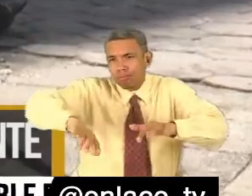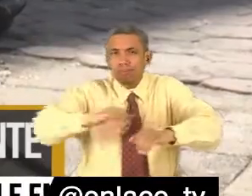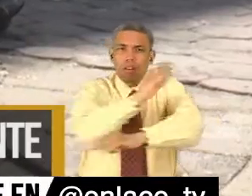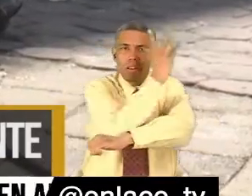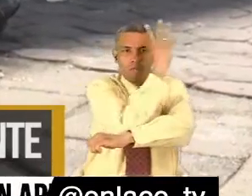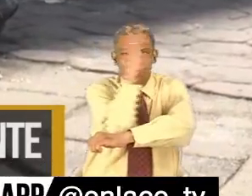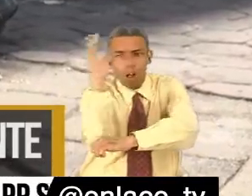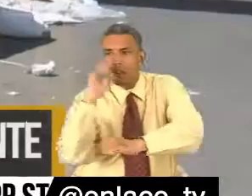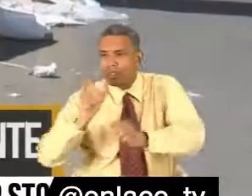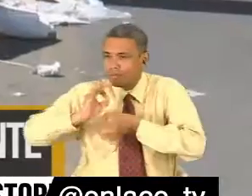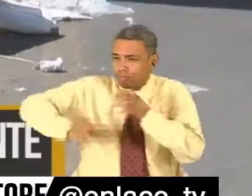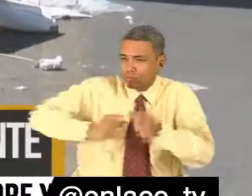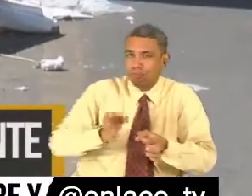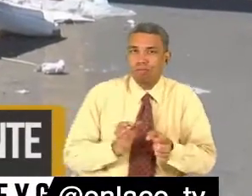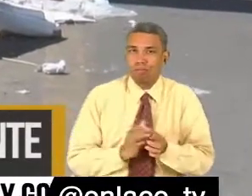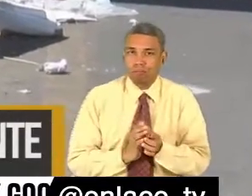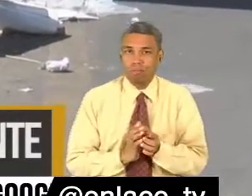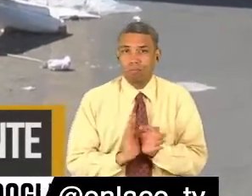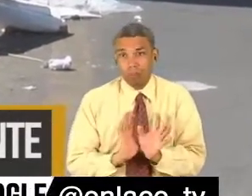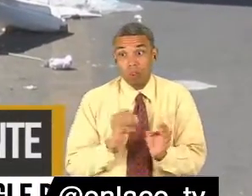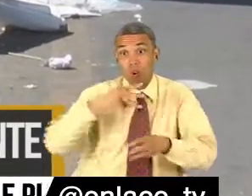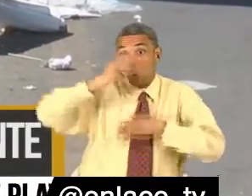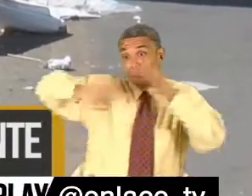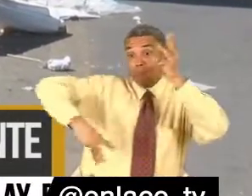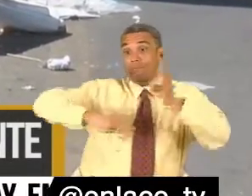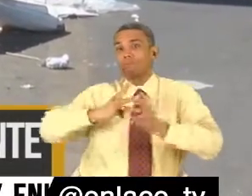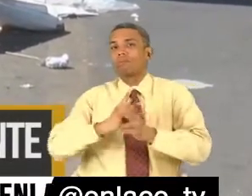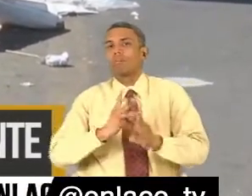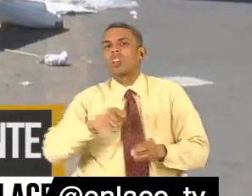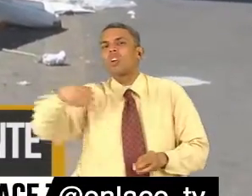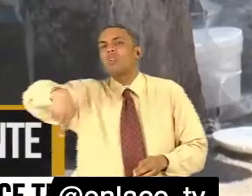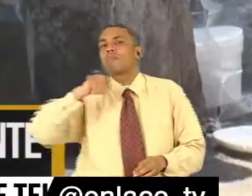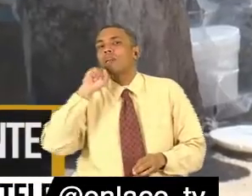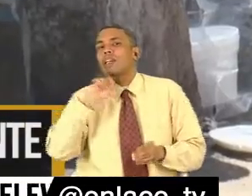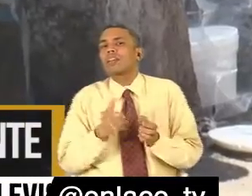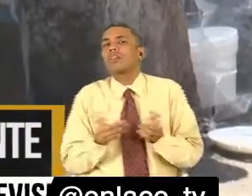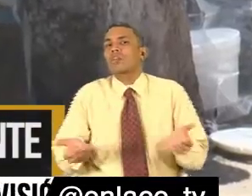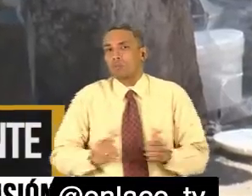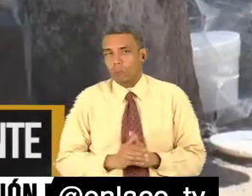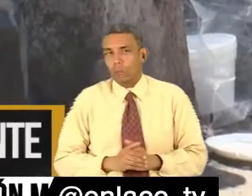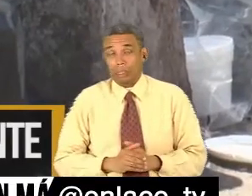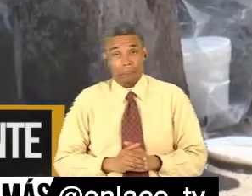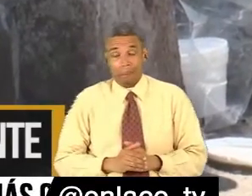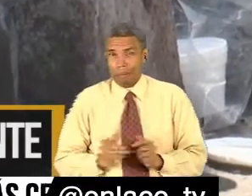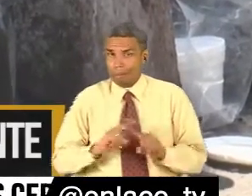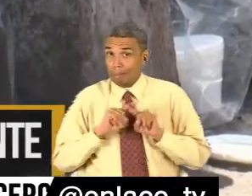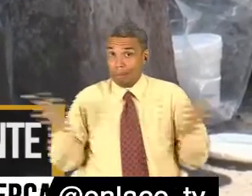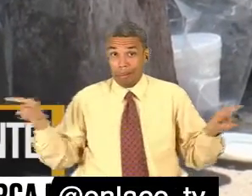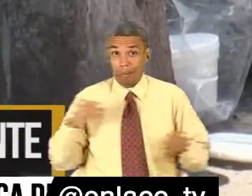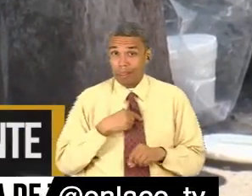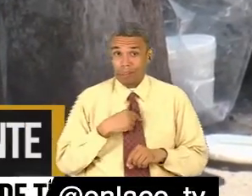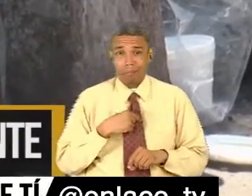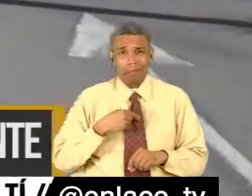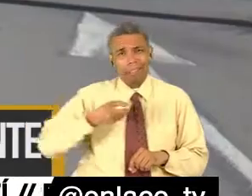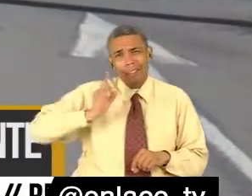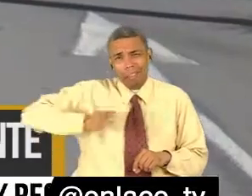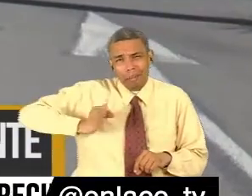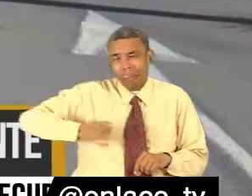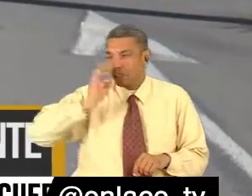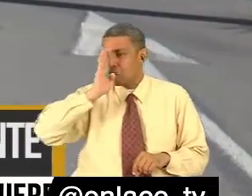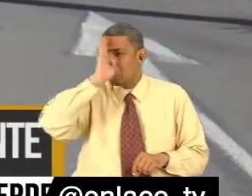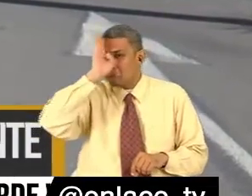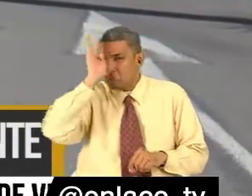este fue el panorama en el puerto petrolero de Colombia, que a propósito ya se volvió común observarlo todos los fines de semana. En